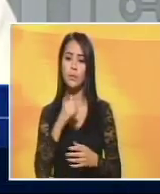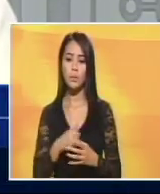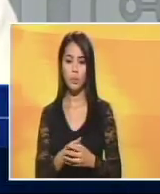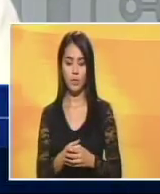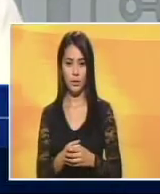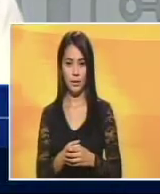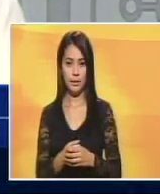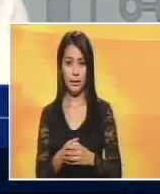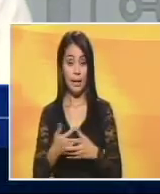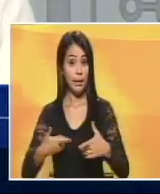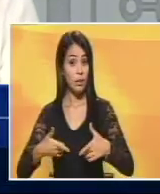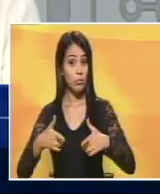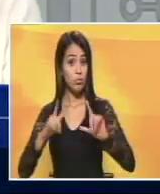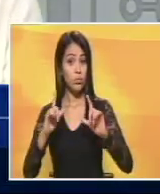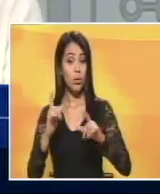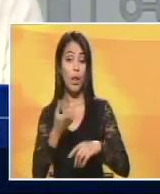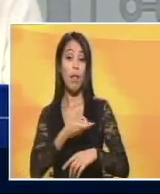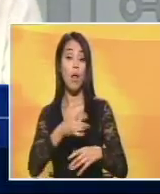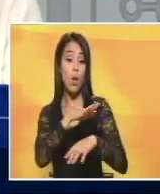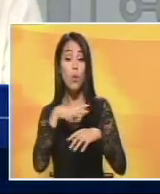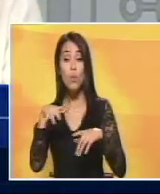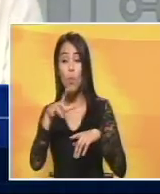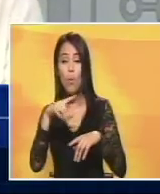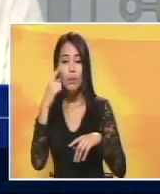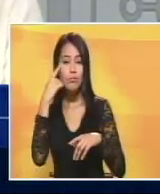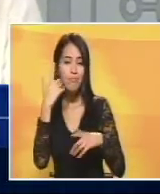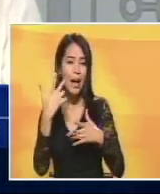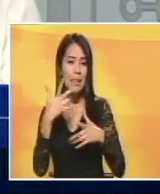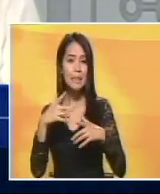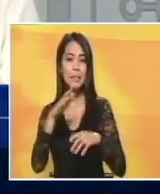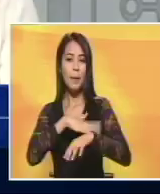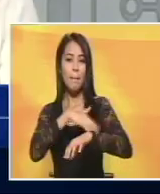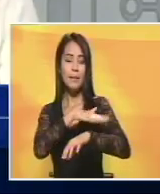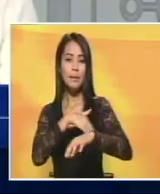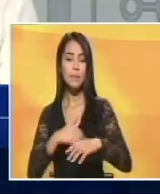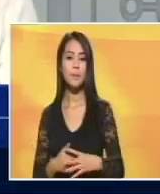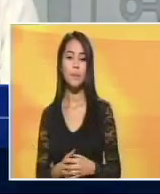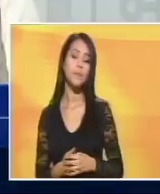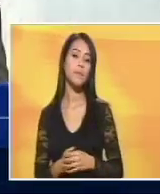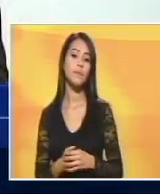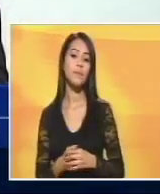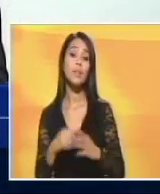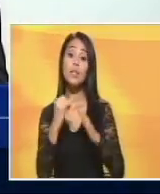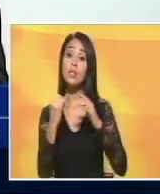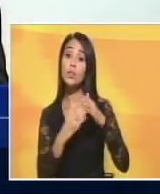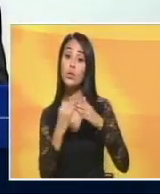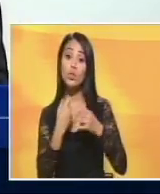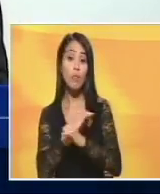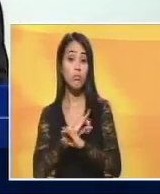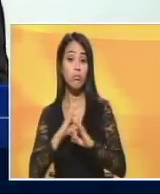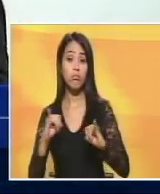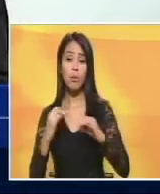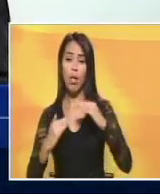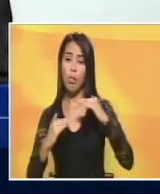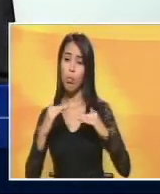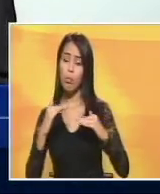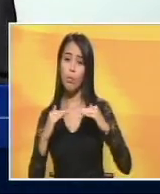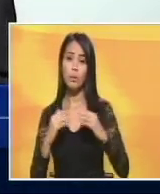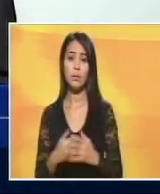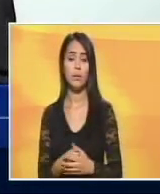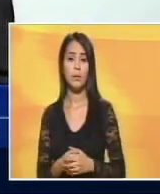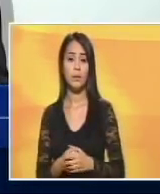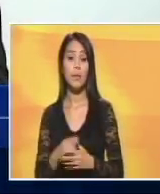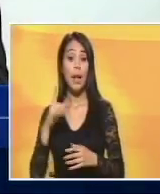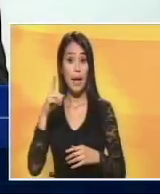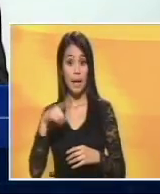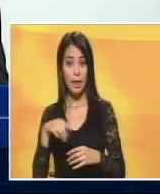las autoridades catalanas aún están a tiempo de recuperar la normalidad institucional y poner fin a la inestabilidad. Este